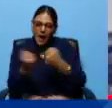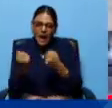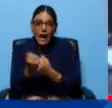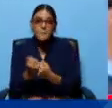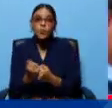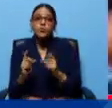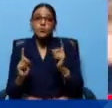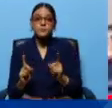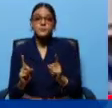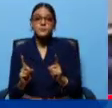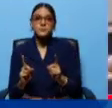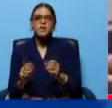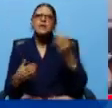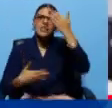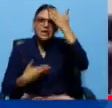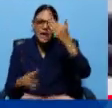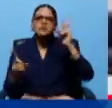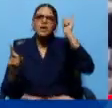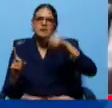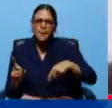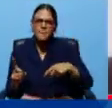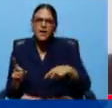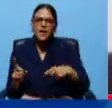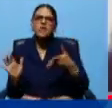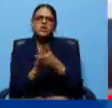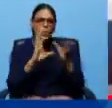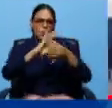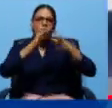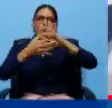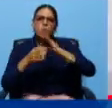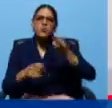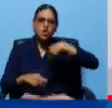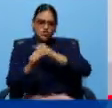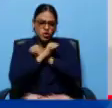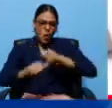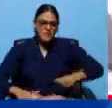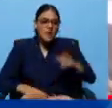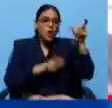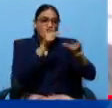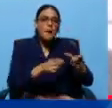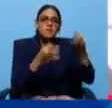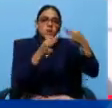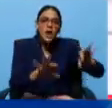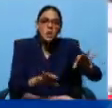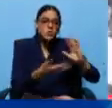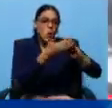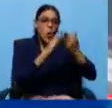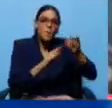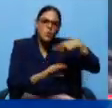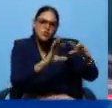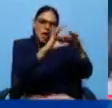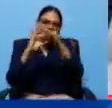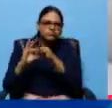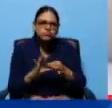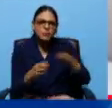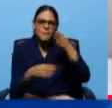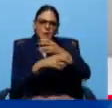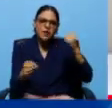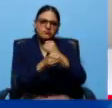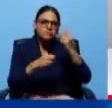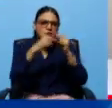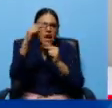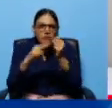apoyo, pues, y gracias también a la unión cívico-militar expresada en las brigadas comunitarias